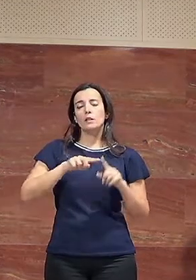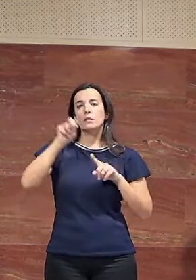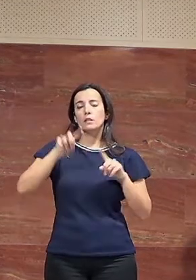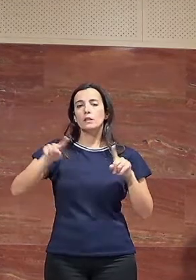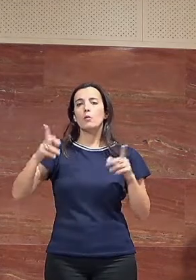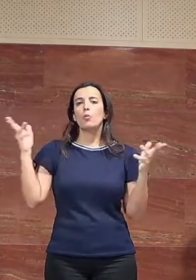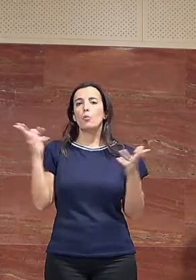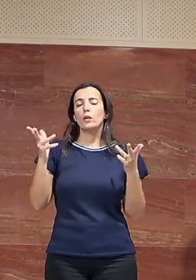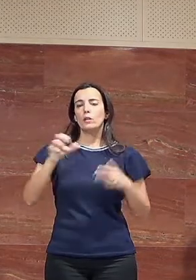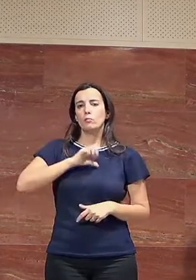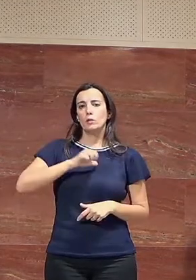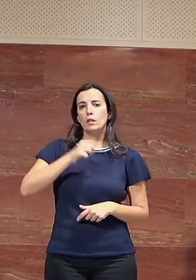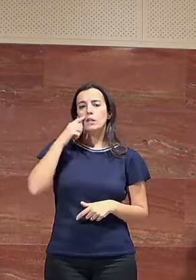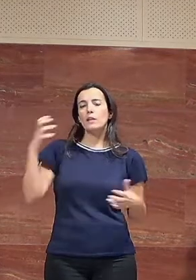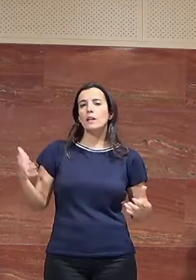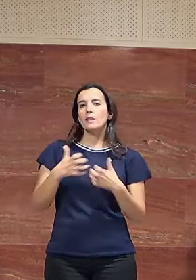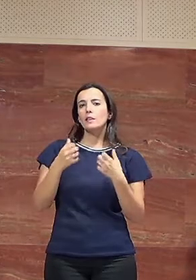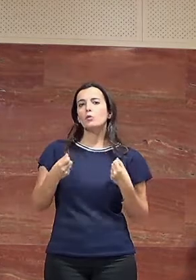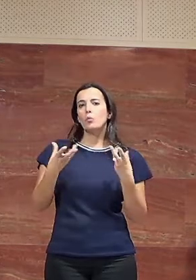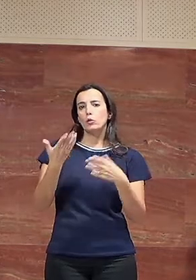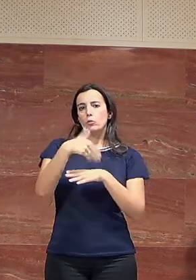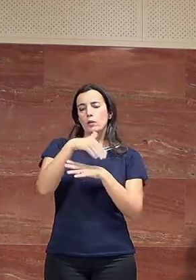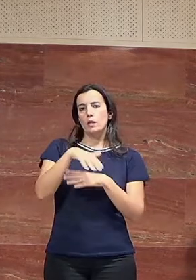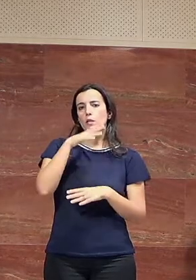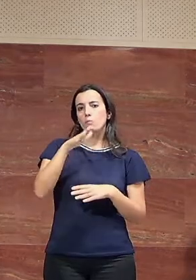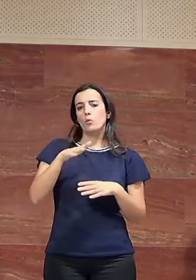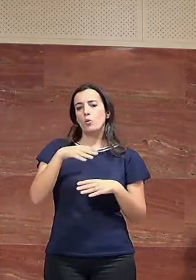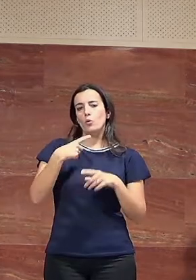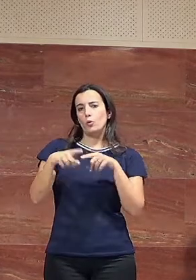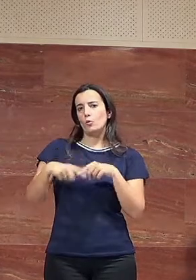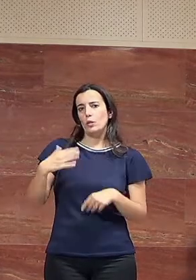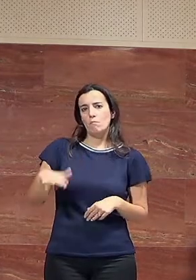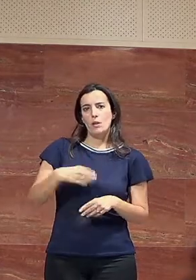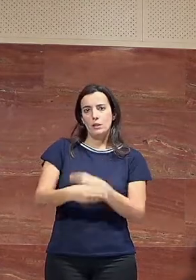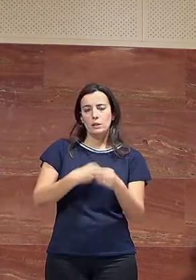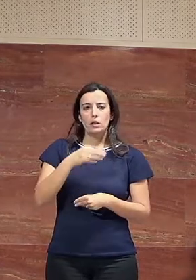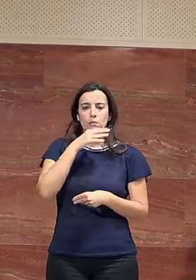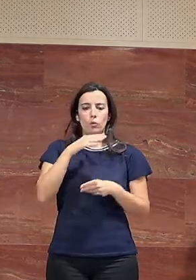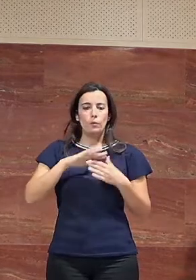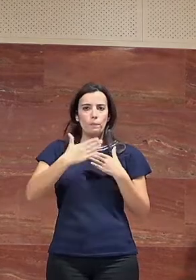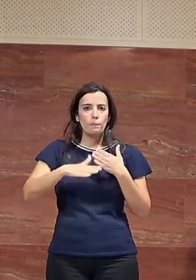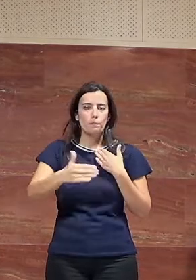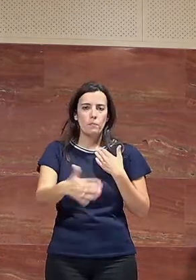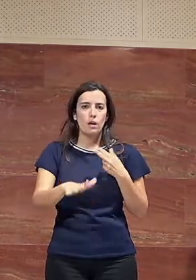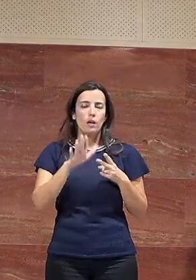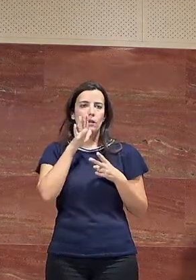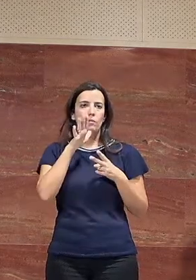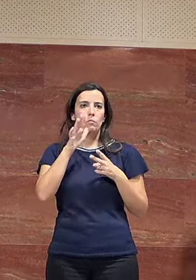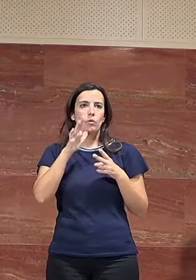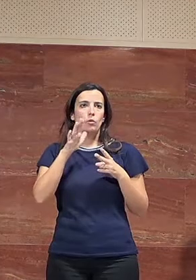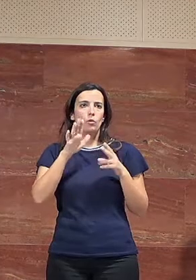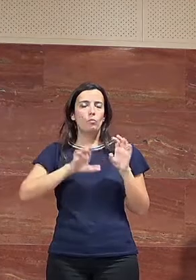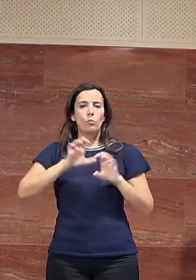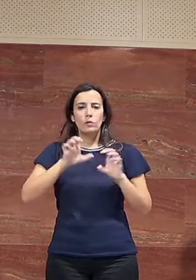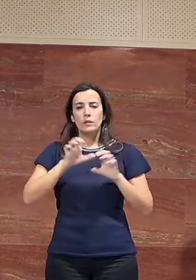de los hospitales cuántos accidentes se producen en la vía pública por mala ejecución, ¿no? Por pavimentos en mal estado, por restos o elementos de mobiliario urbano